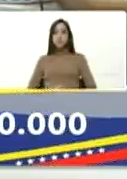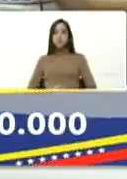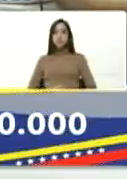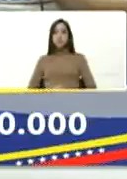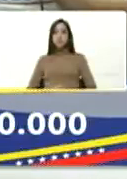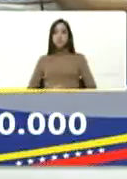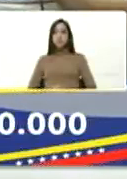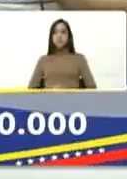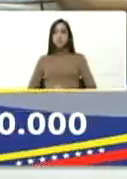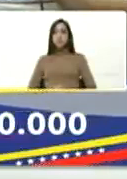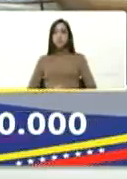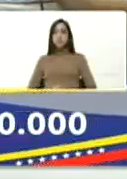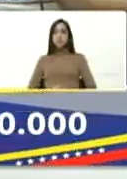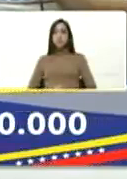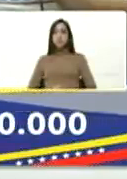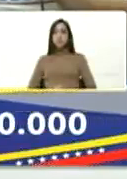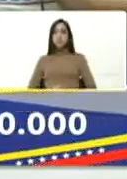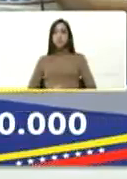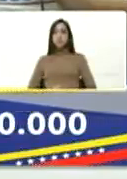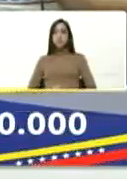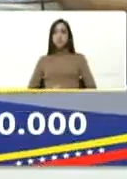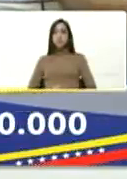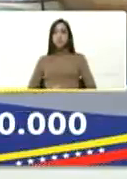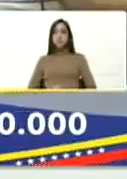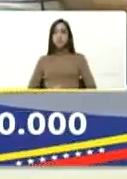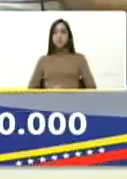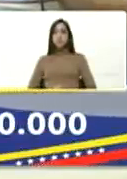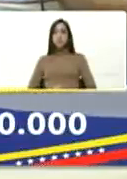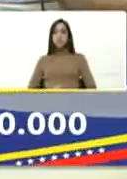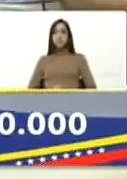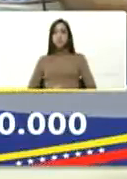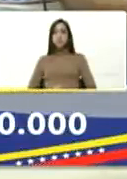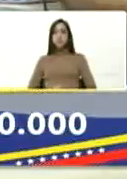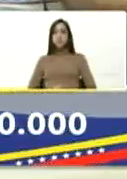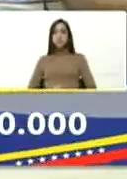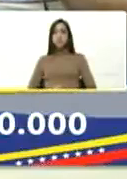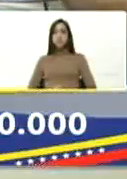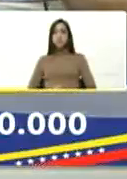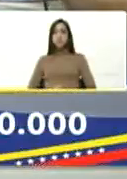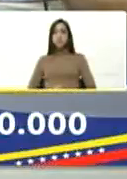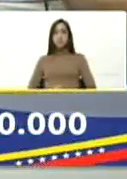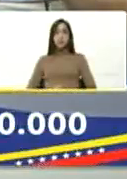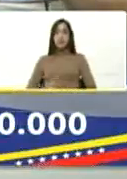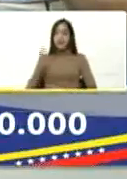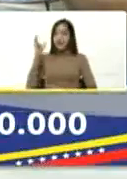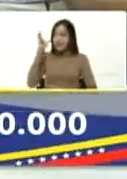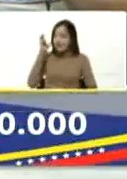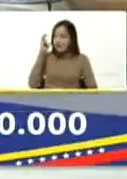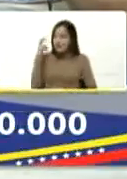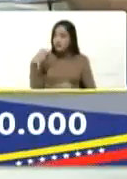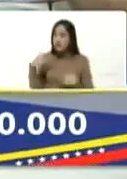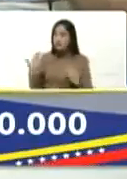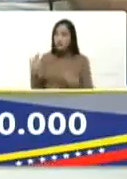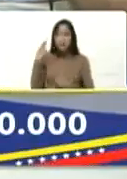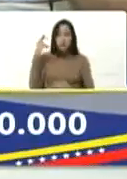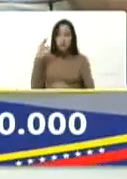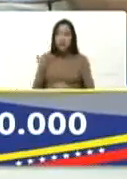Ley de unos segundos, ¿no? El equipo de sonido tiene que estar pilas, porque mientras yo